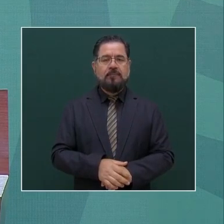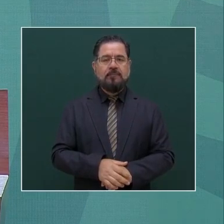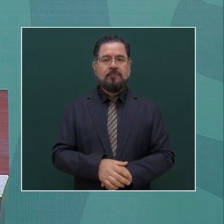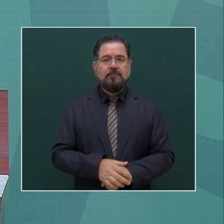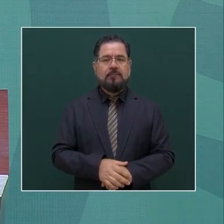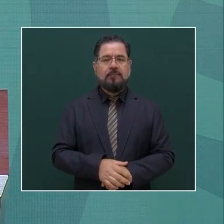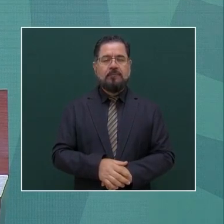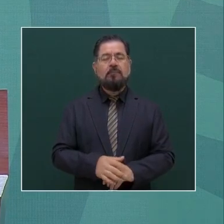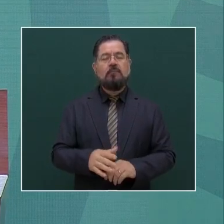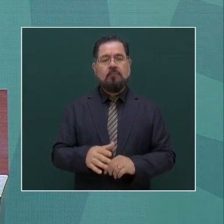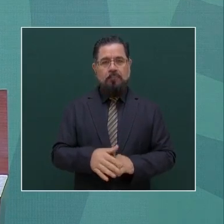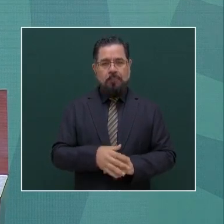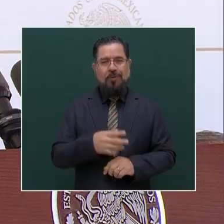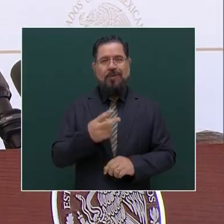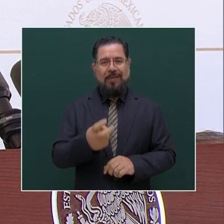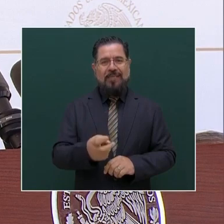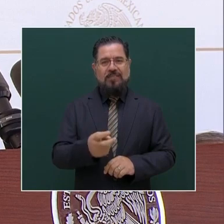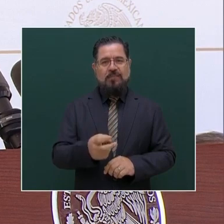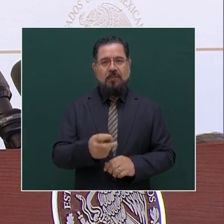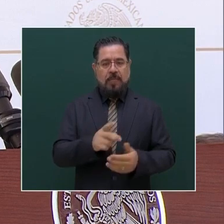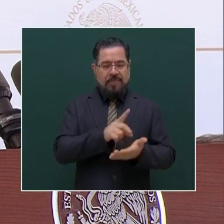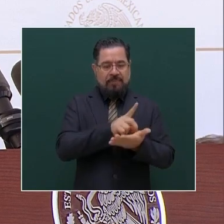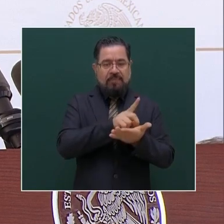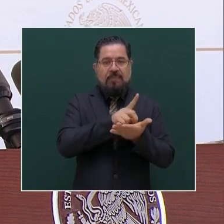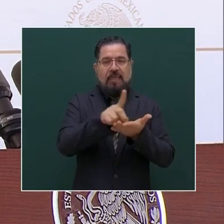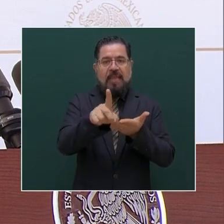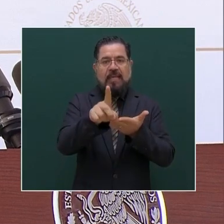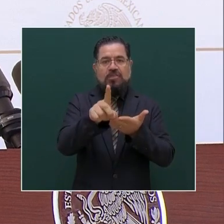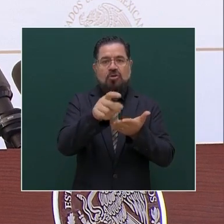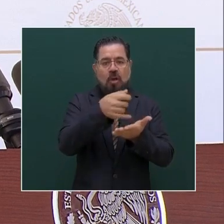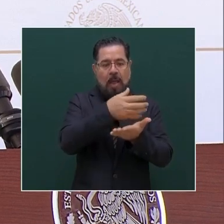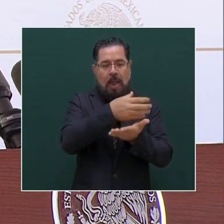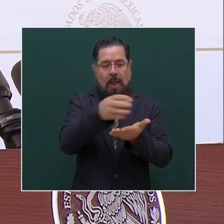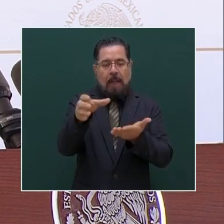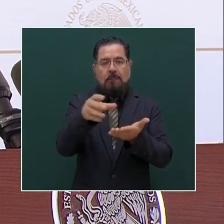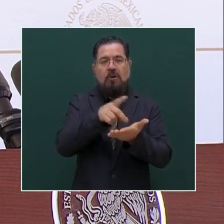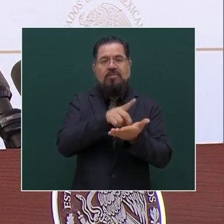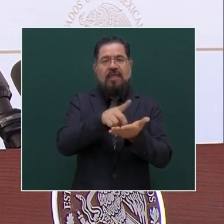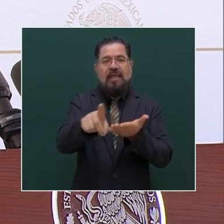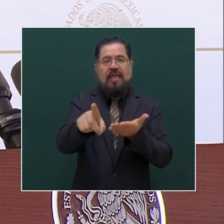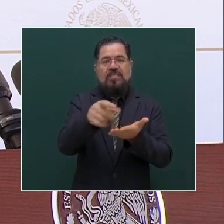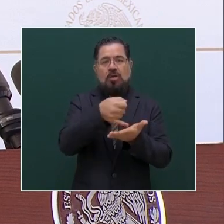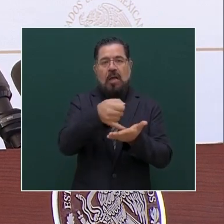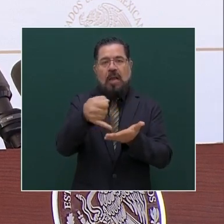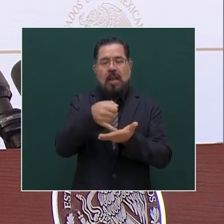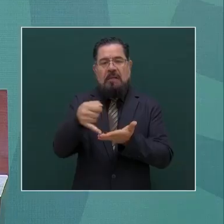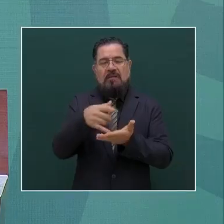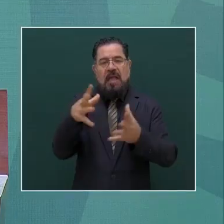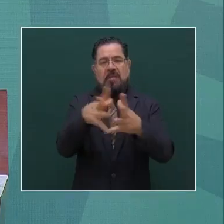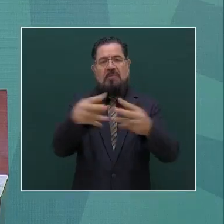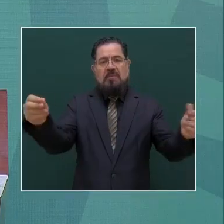prácticamente desapareció el derecho agrario, querían desaparecer el derecho laboral,